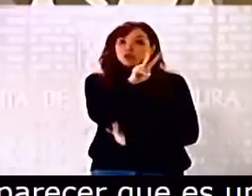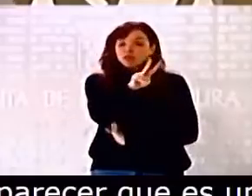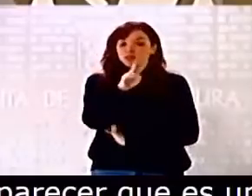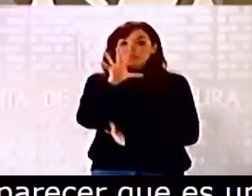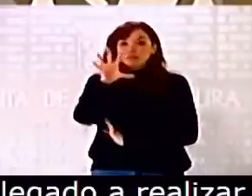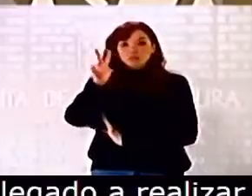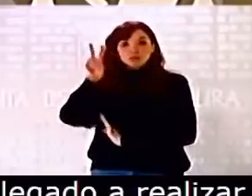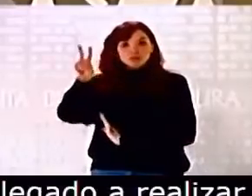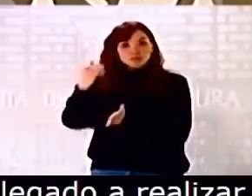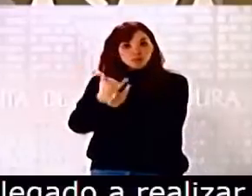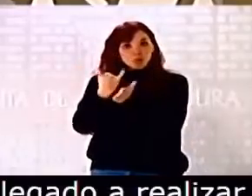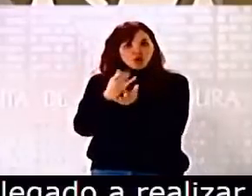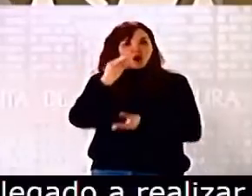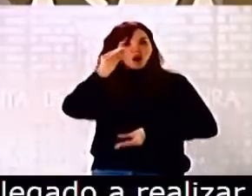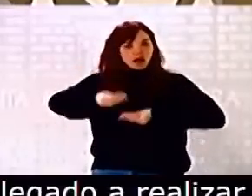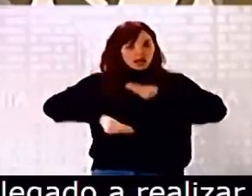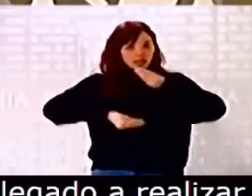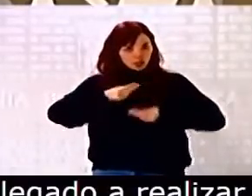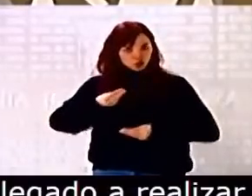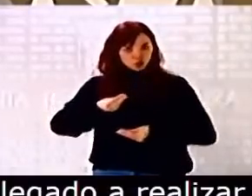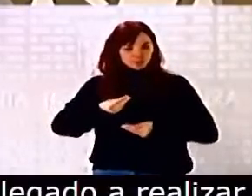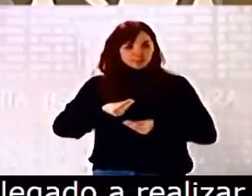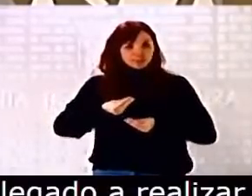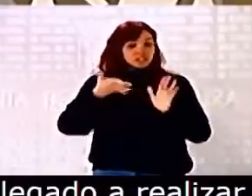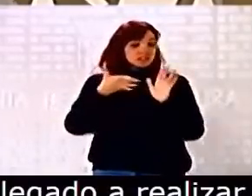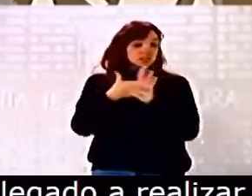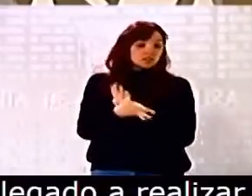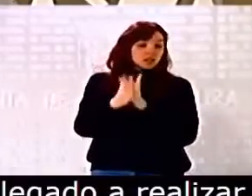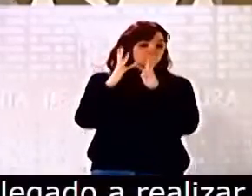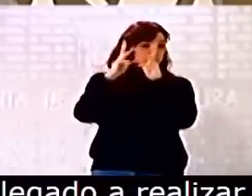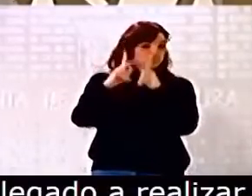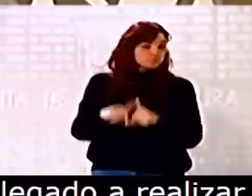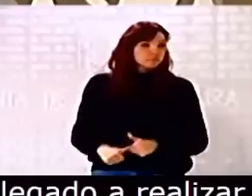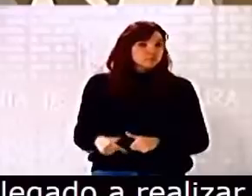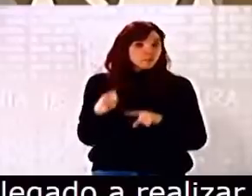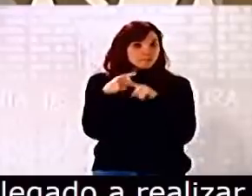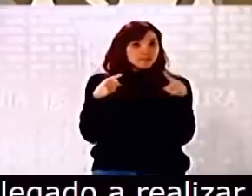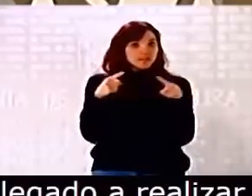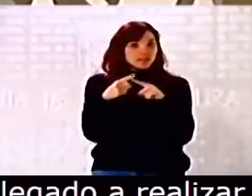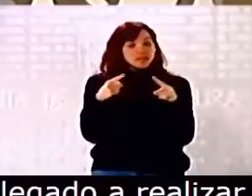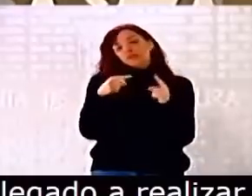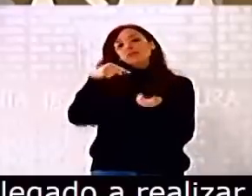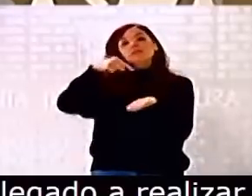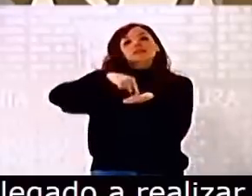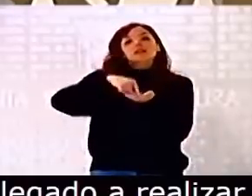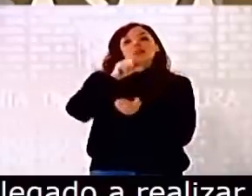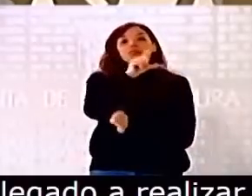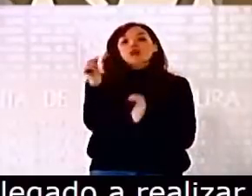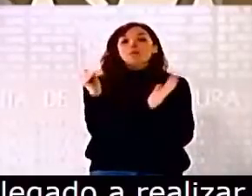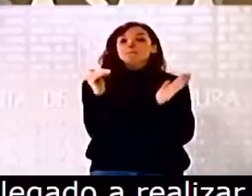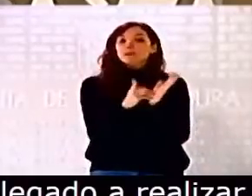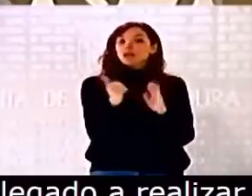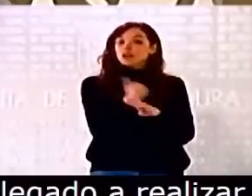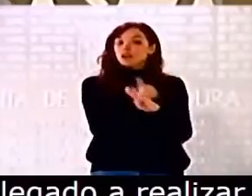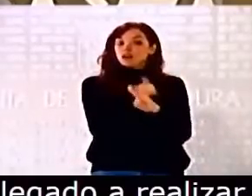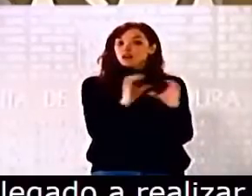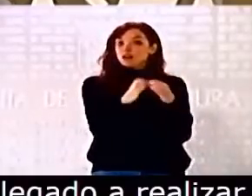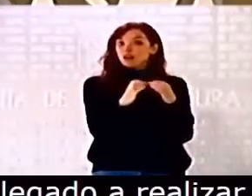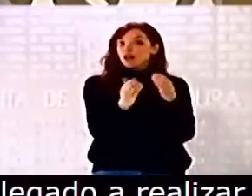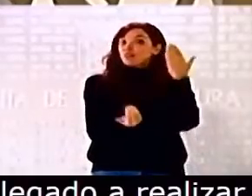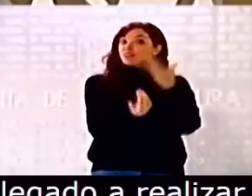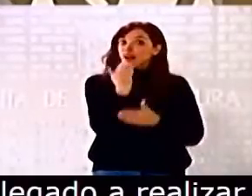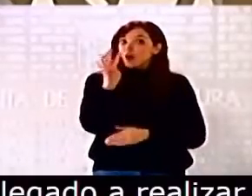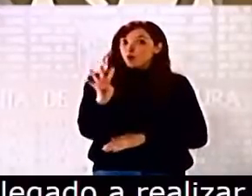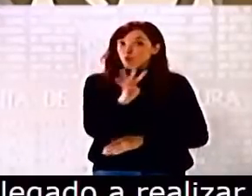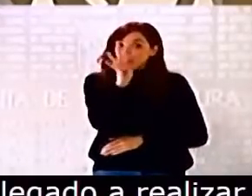4.252 pruebas, lo que supone una media de una tasa, por cada 100.000 habitantes, solo en ese día, en el día 4,